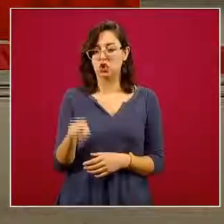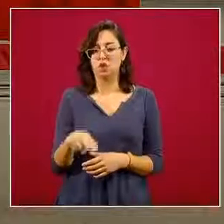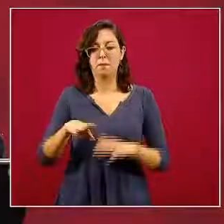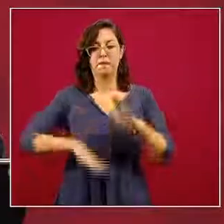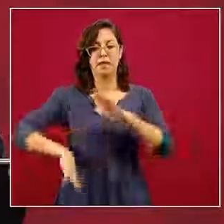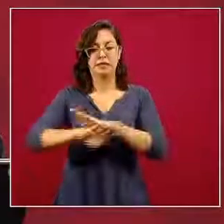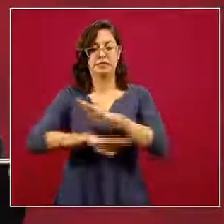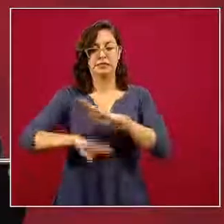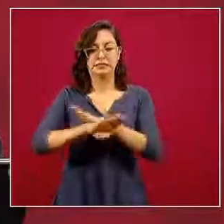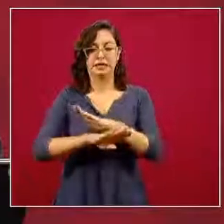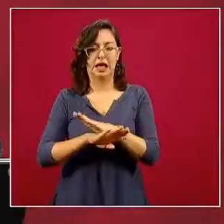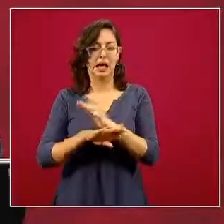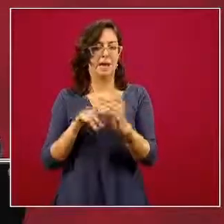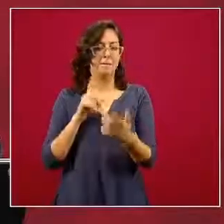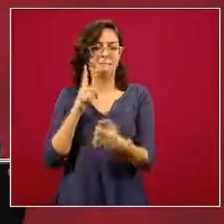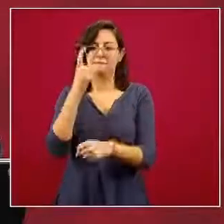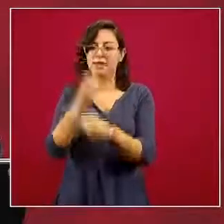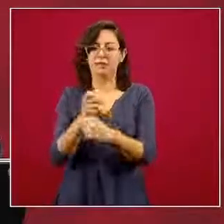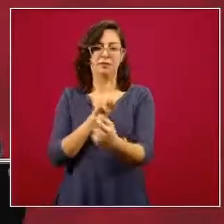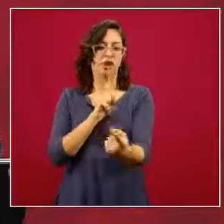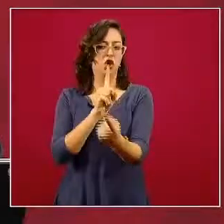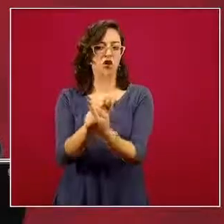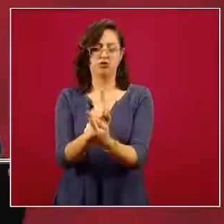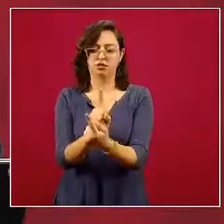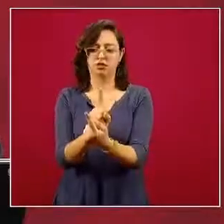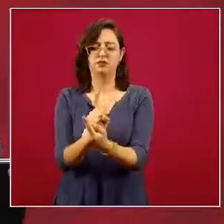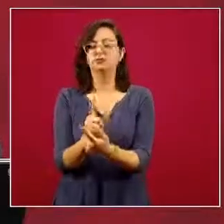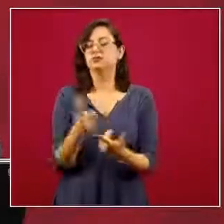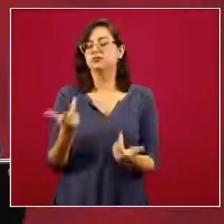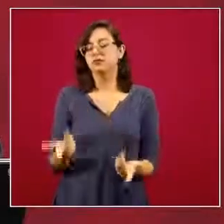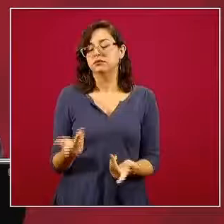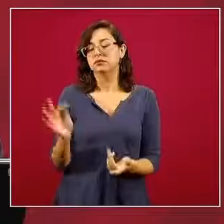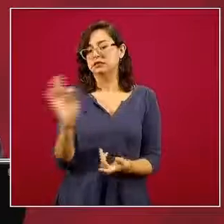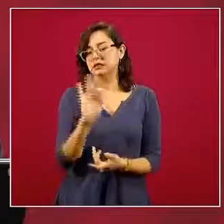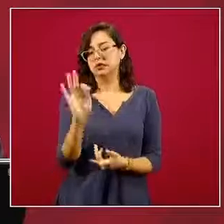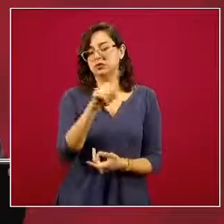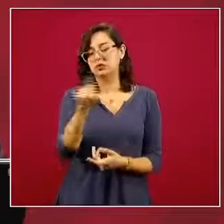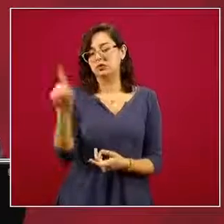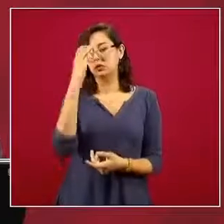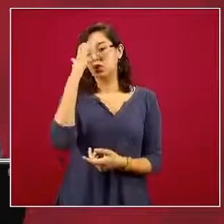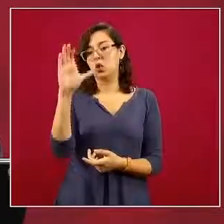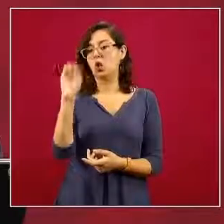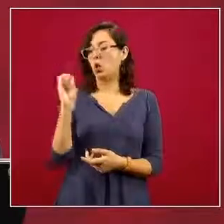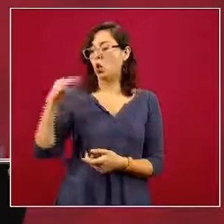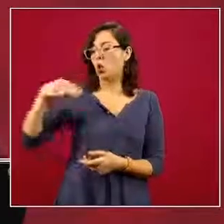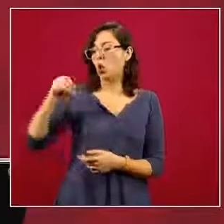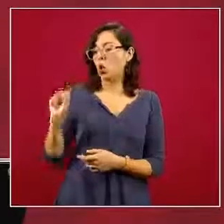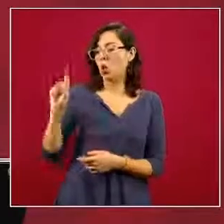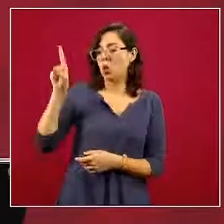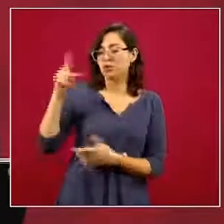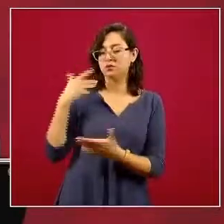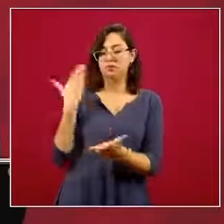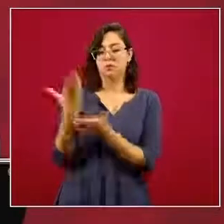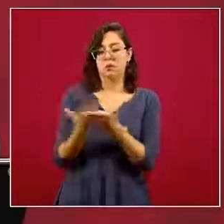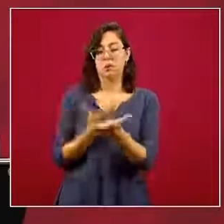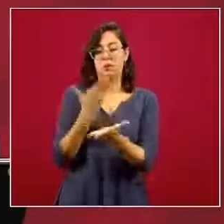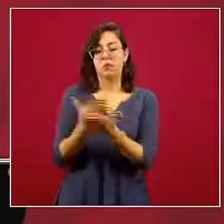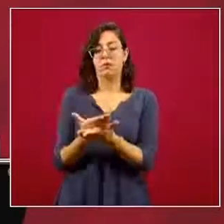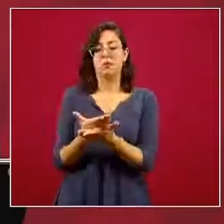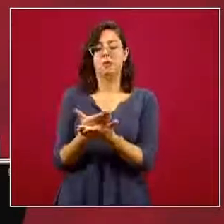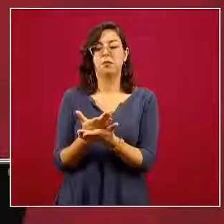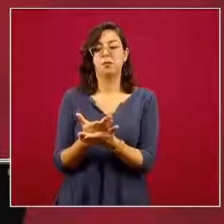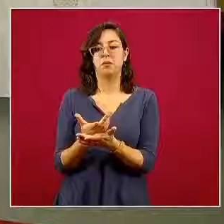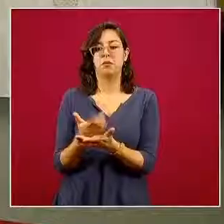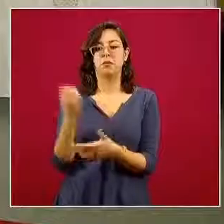salud. Este modelo, para quien no esté tan familiarizado con él, lo planteó la Organización Mundial de la Salud en una